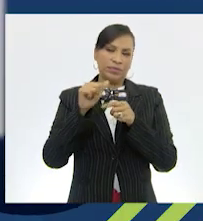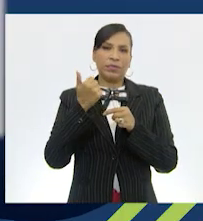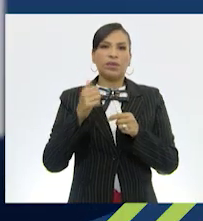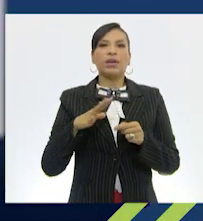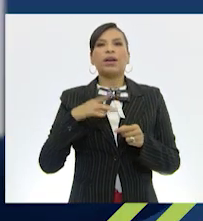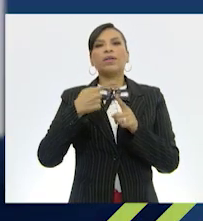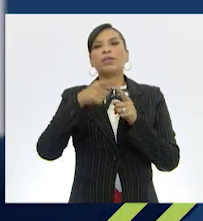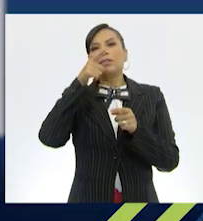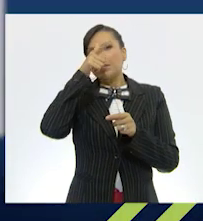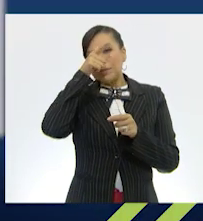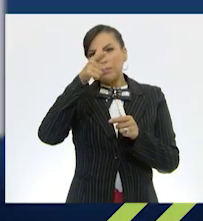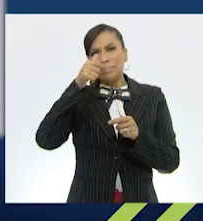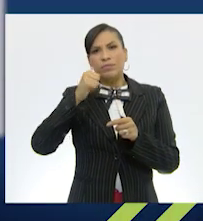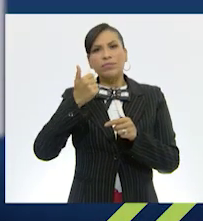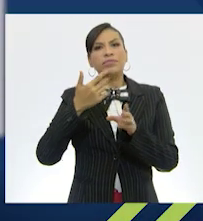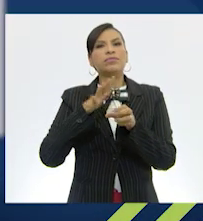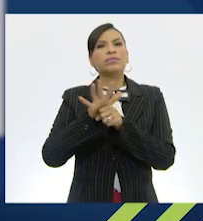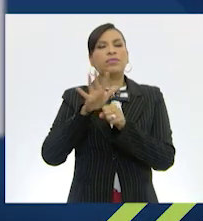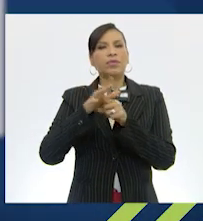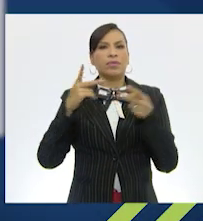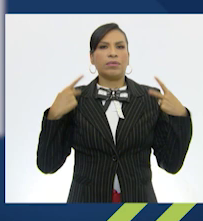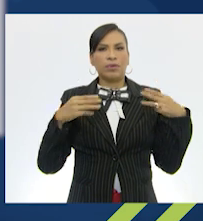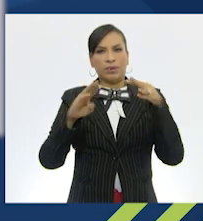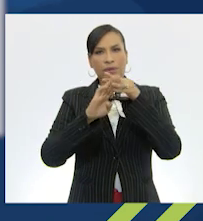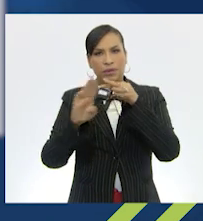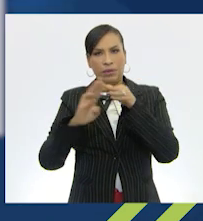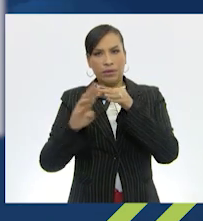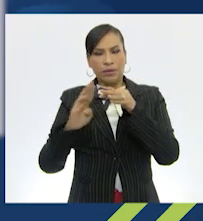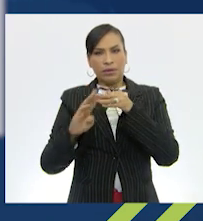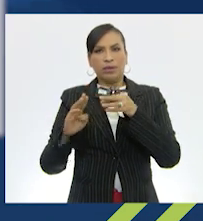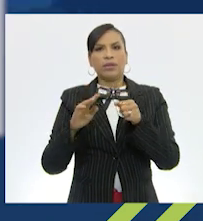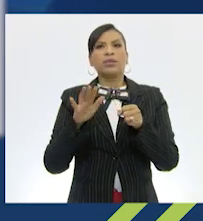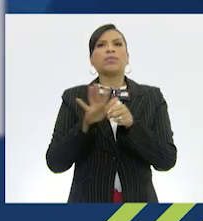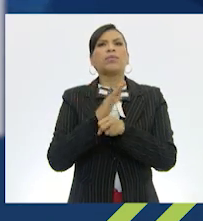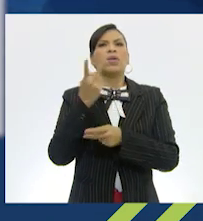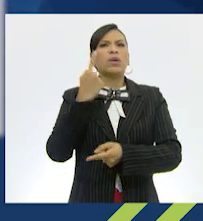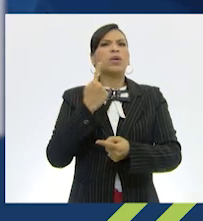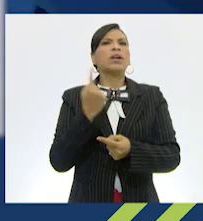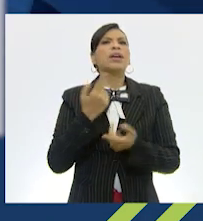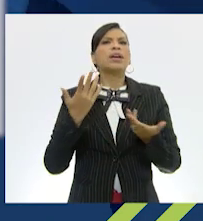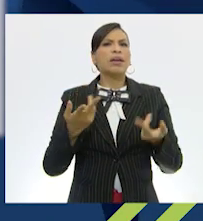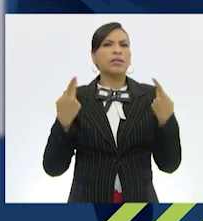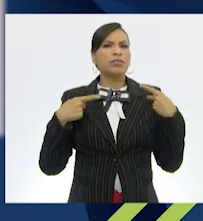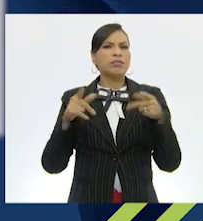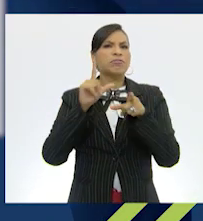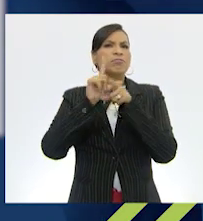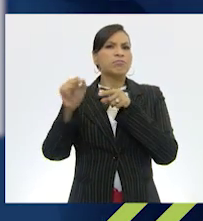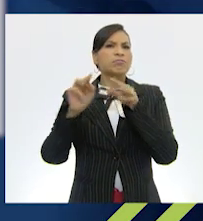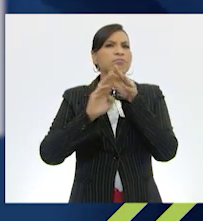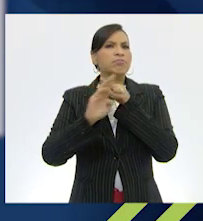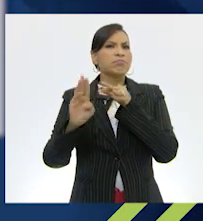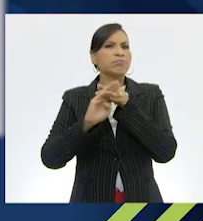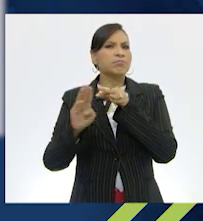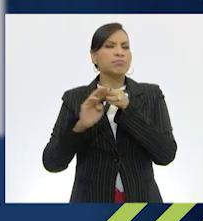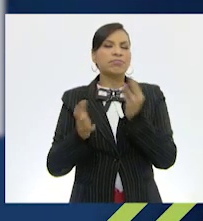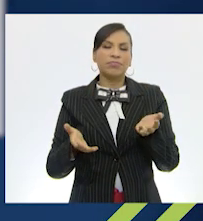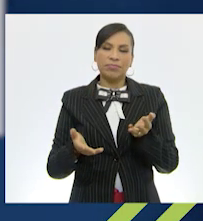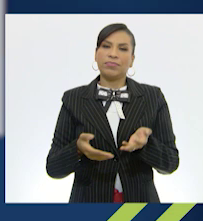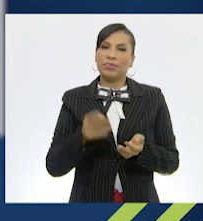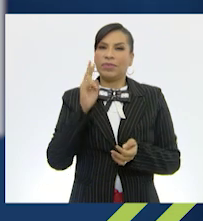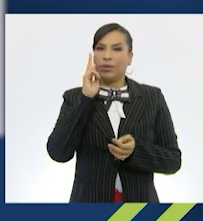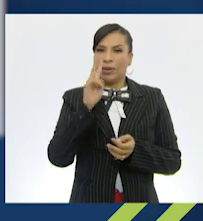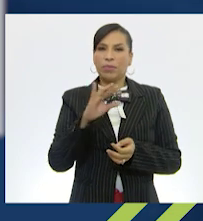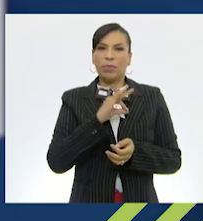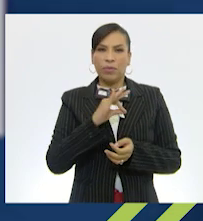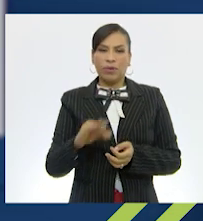vimos algunos otros casos de migraciones y las causas del por qué emigraban. Así es, María. Aquí, como